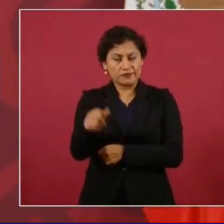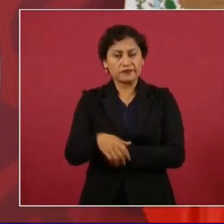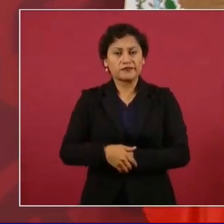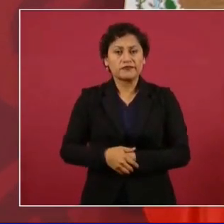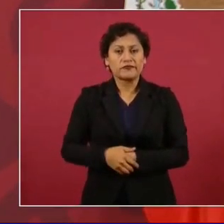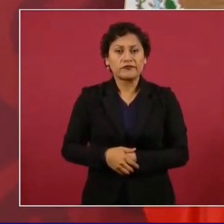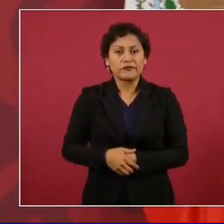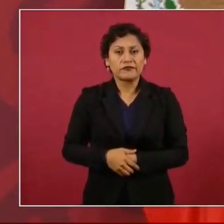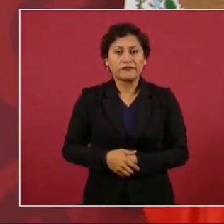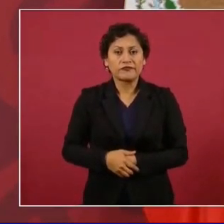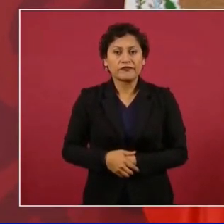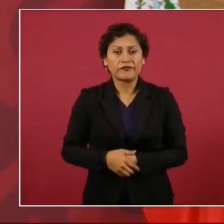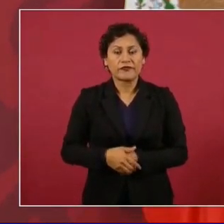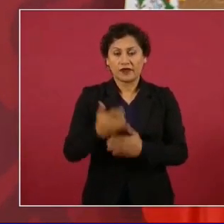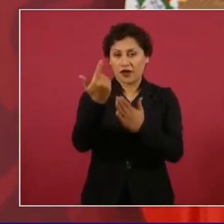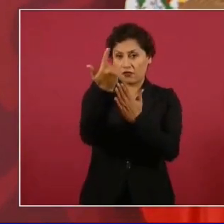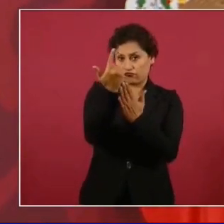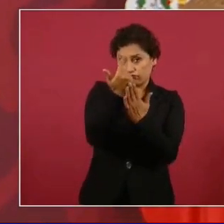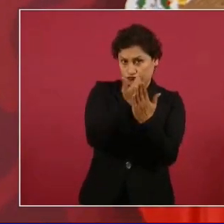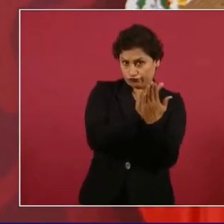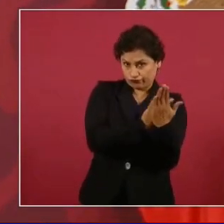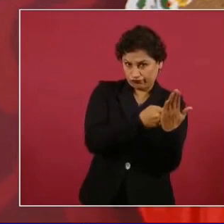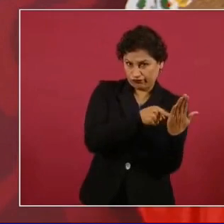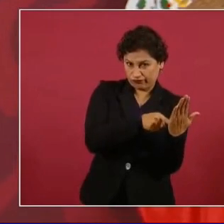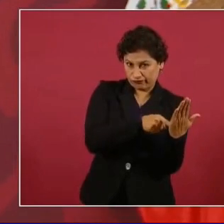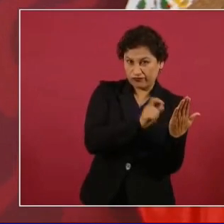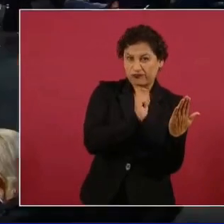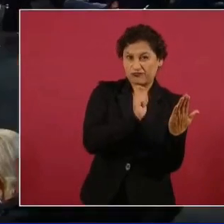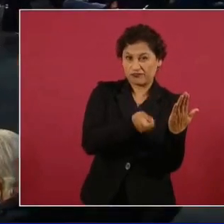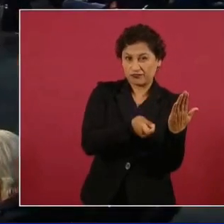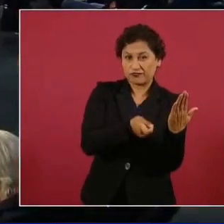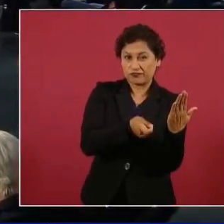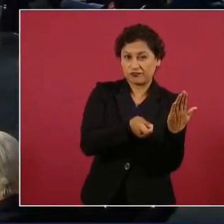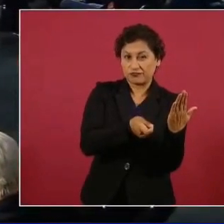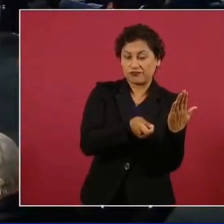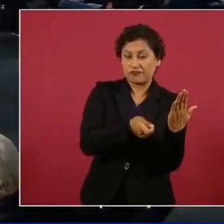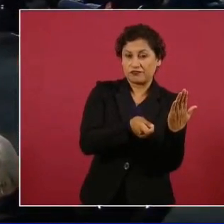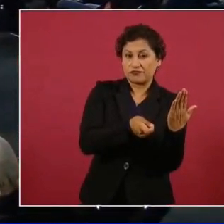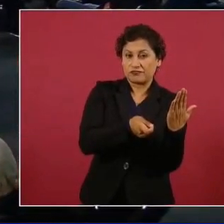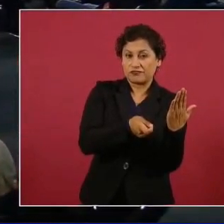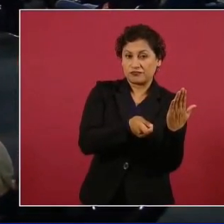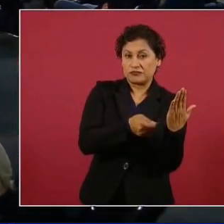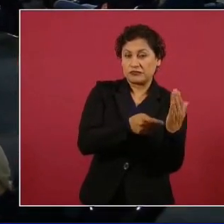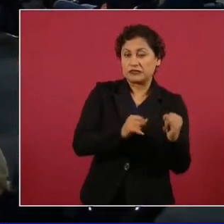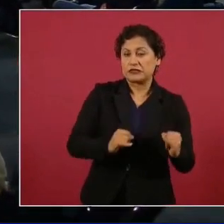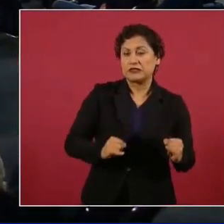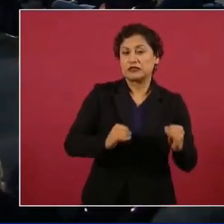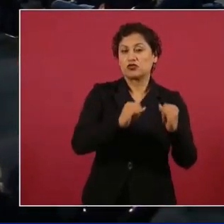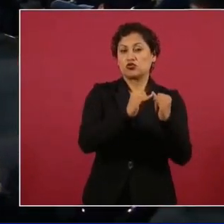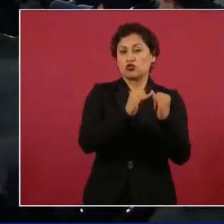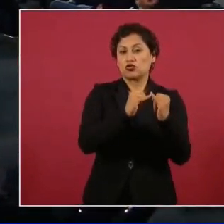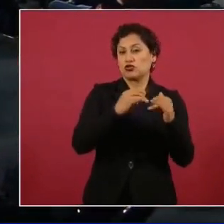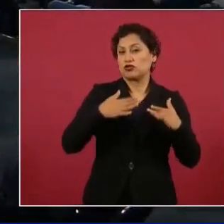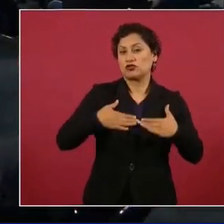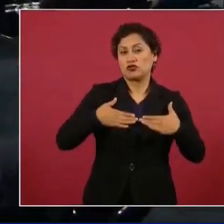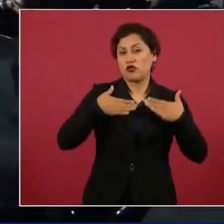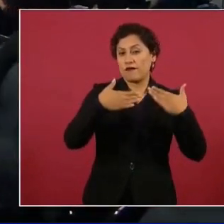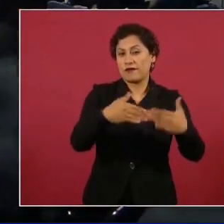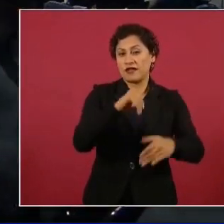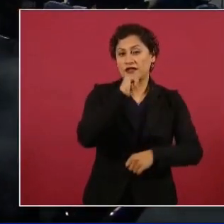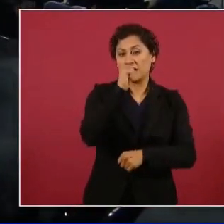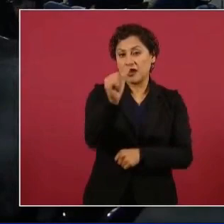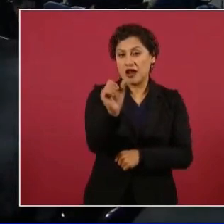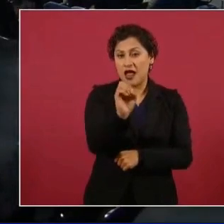en la lista de las instituciones con más descrédito, se van a encontrar que es la Cámara